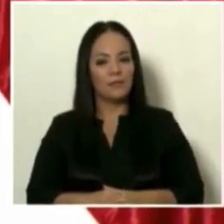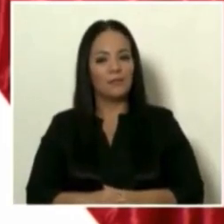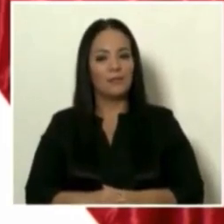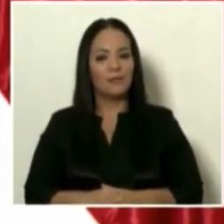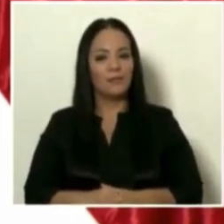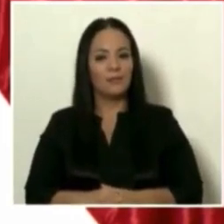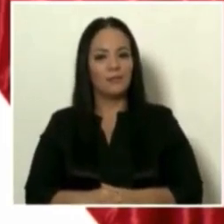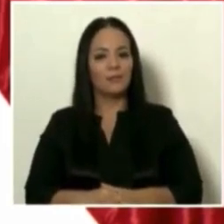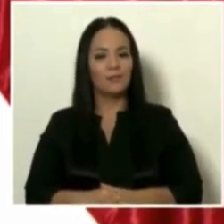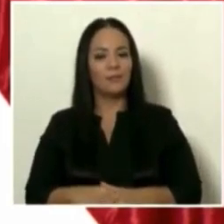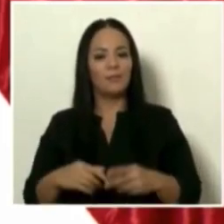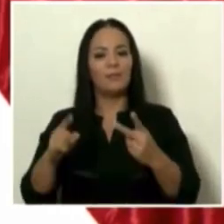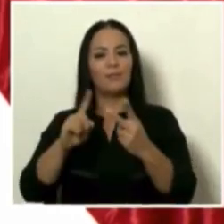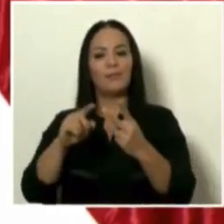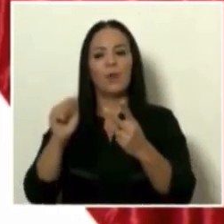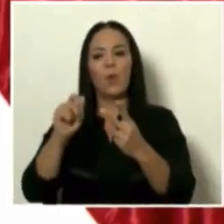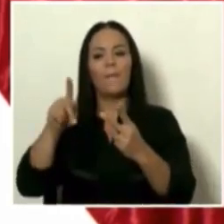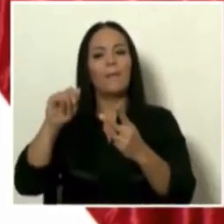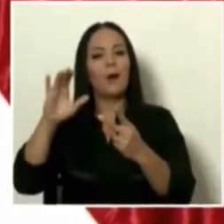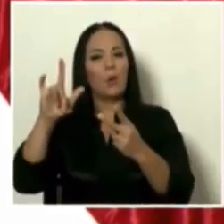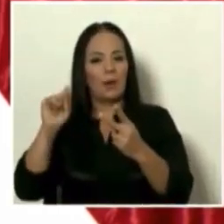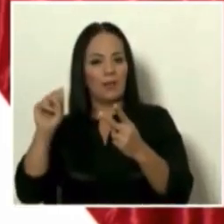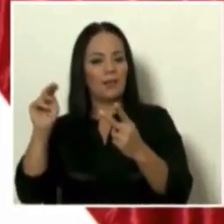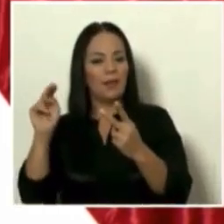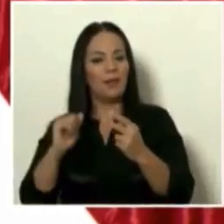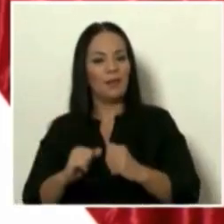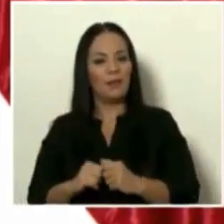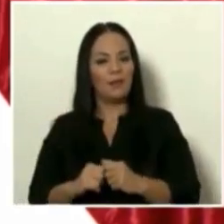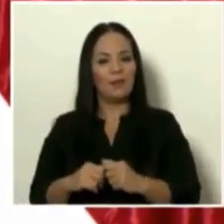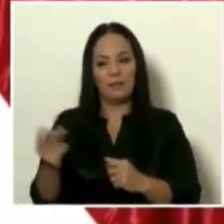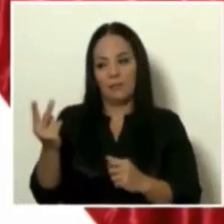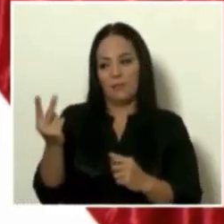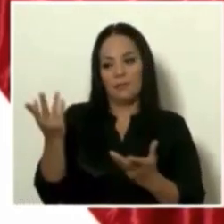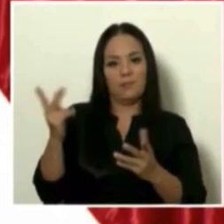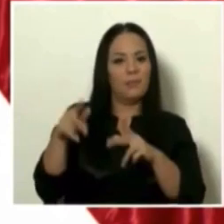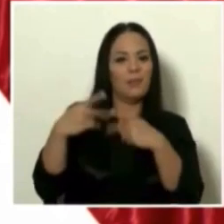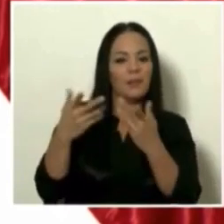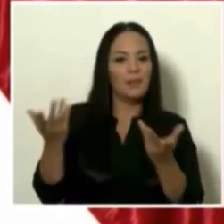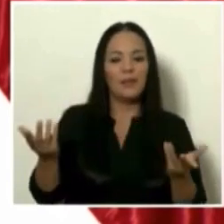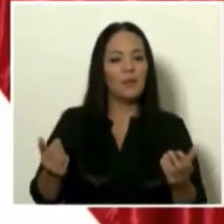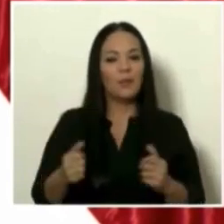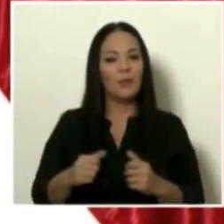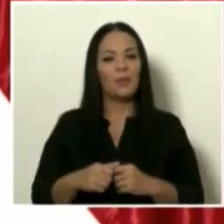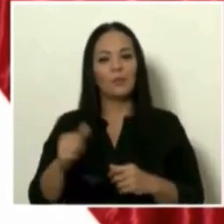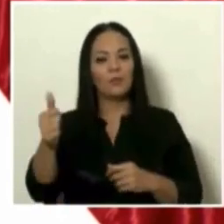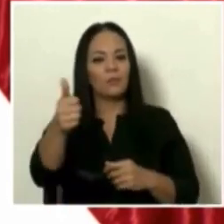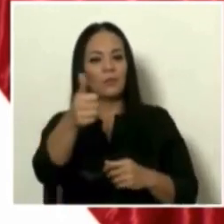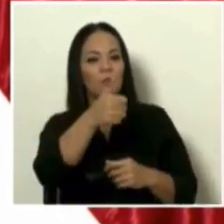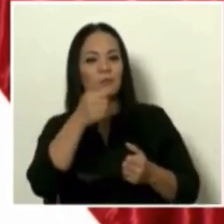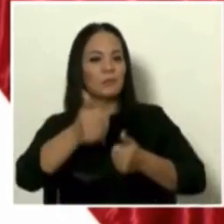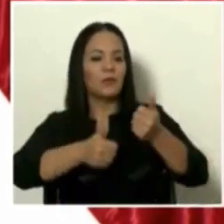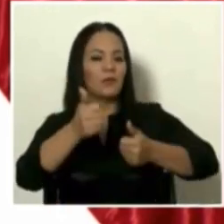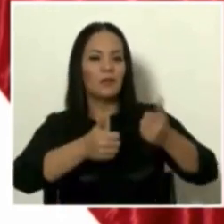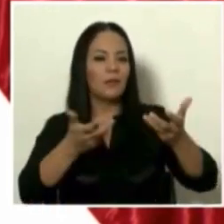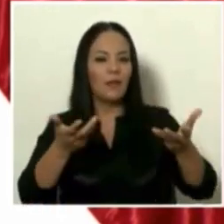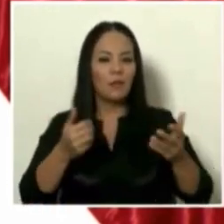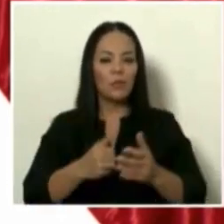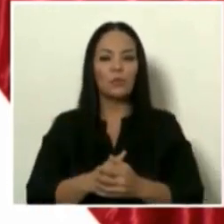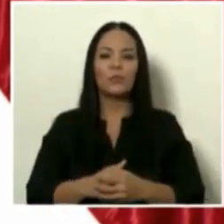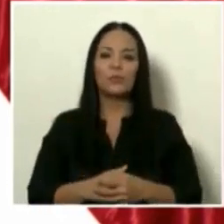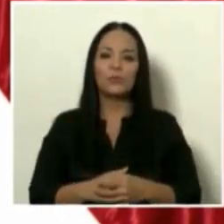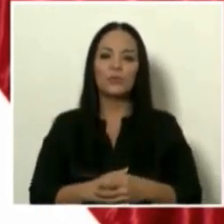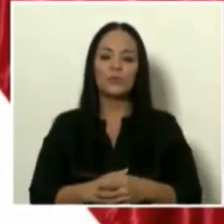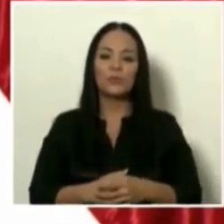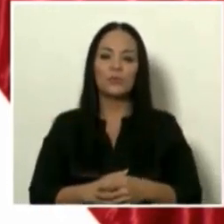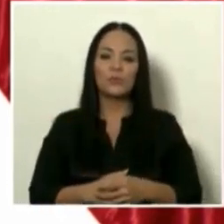junto con doña Paola Nájera, que venían del partido. El resto fueron candidatos. Entonces, doña Paola